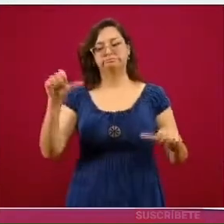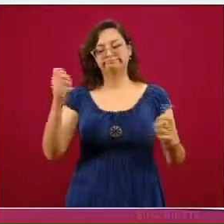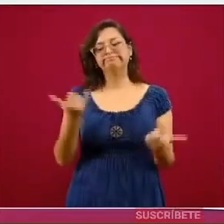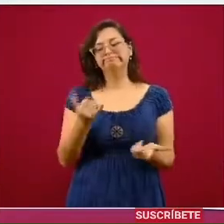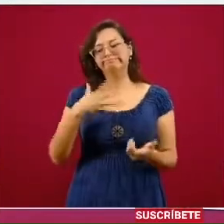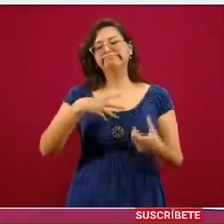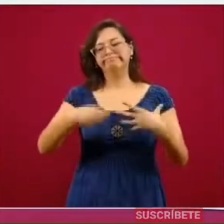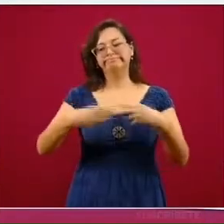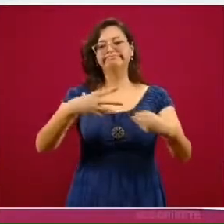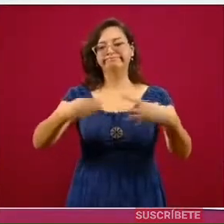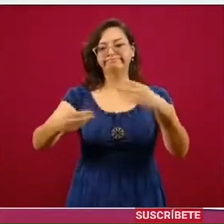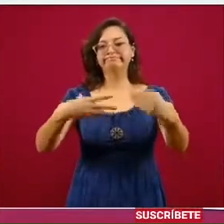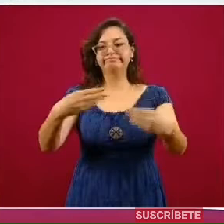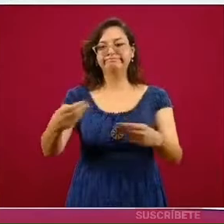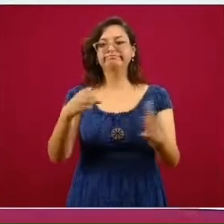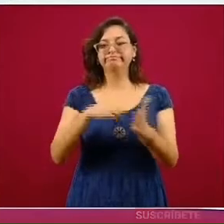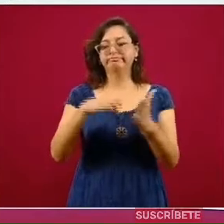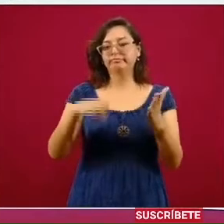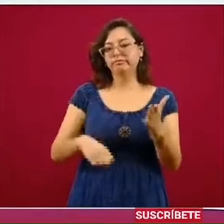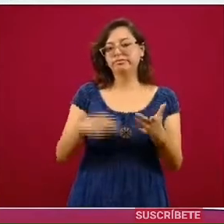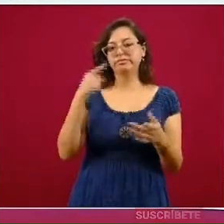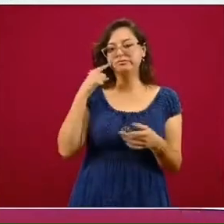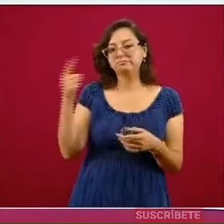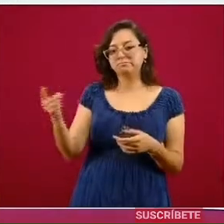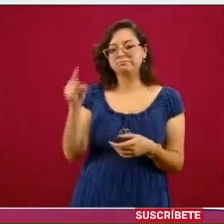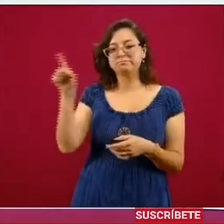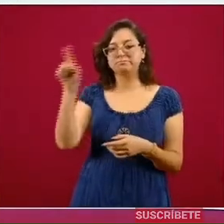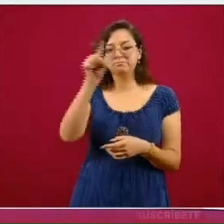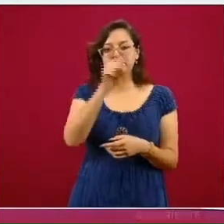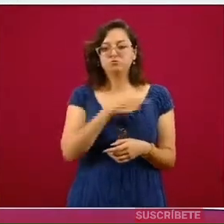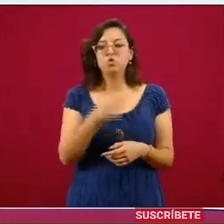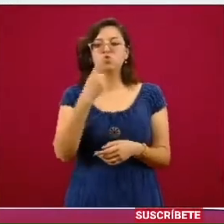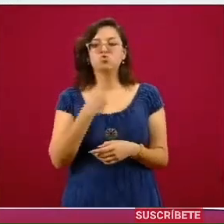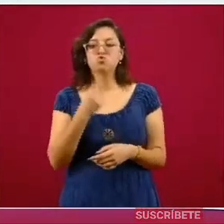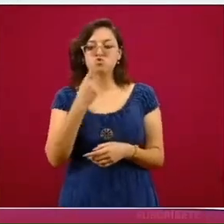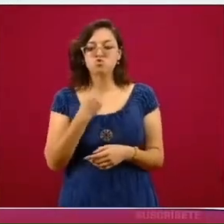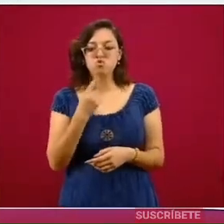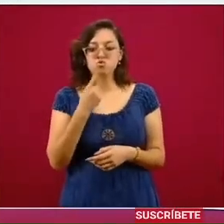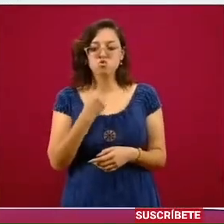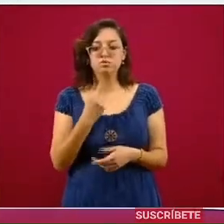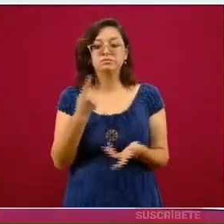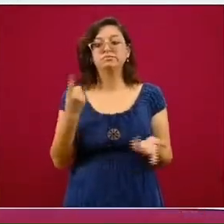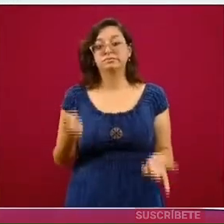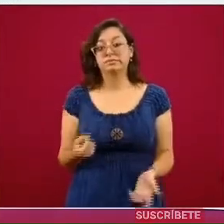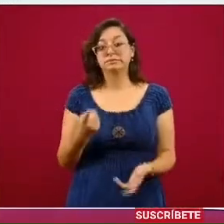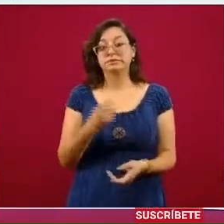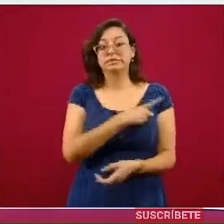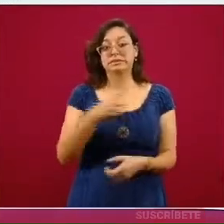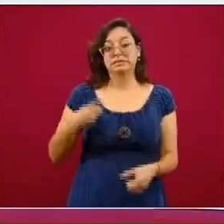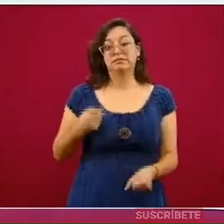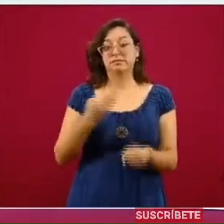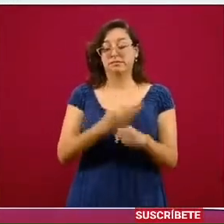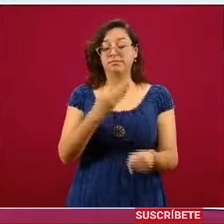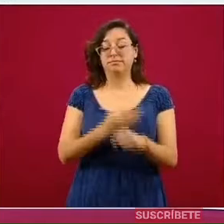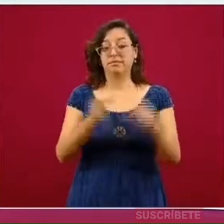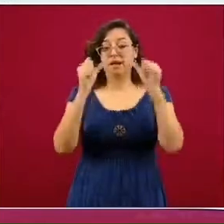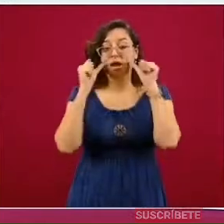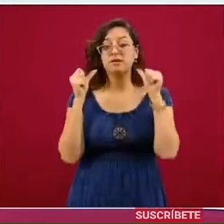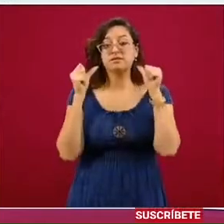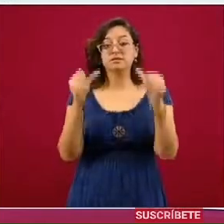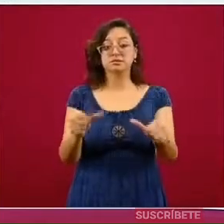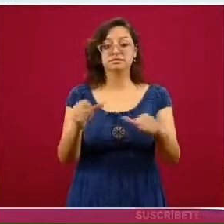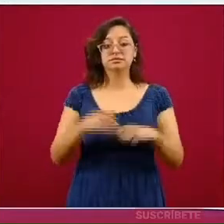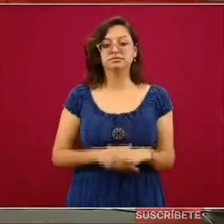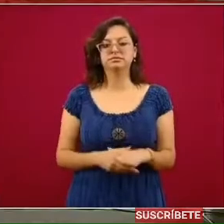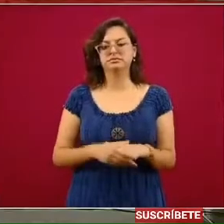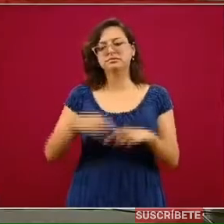actividad epidémica, como lo podemos ver, y son hoy motivo de atención. A lo largo de la